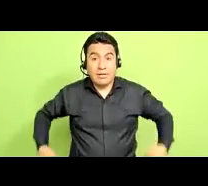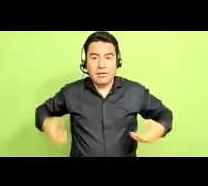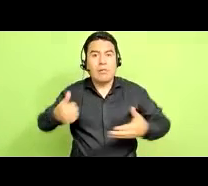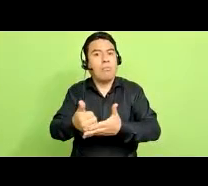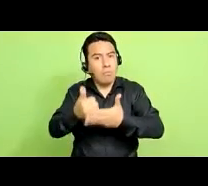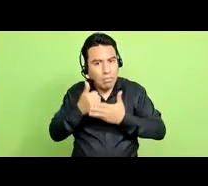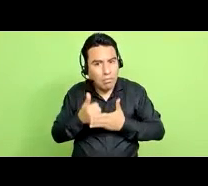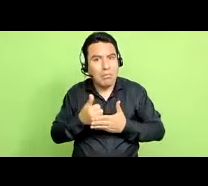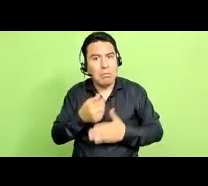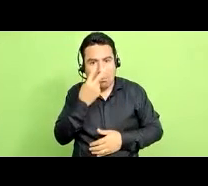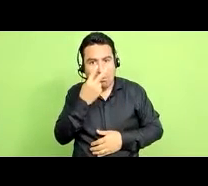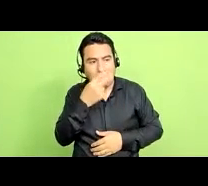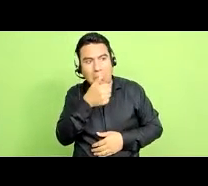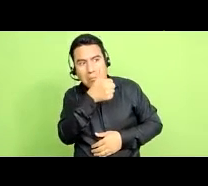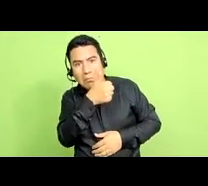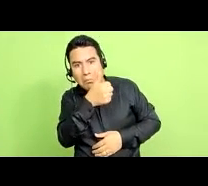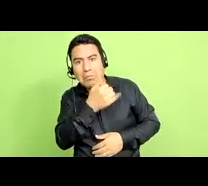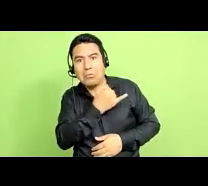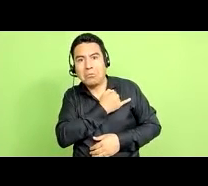éste